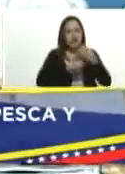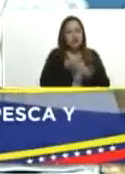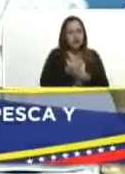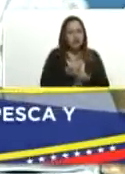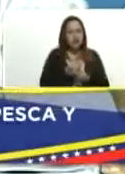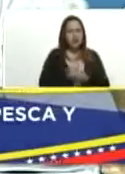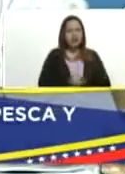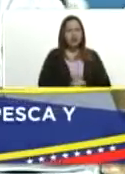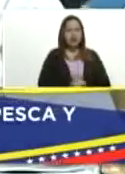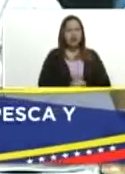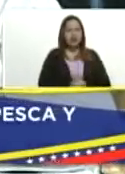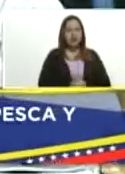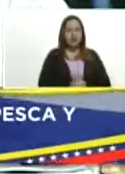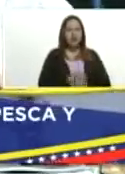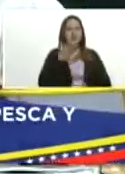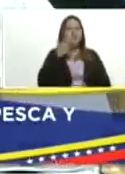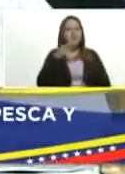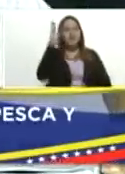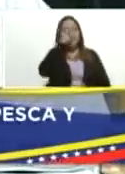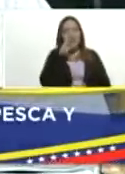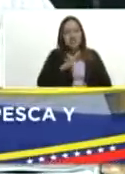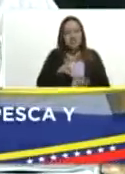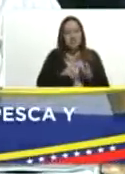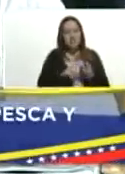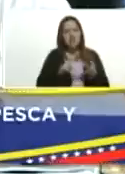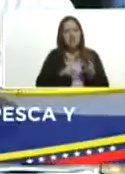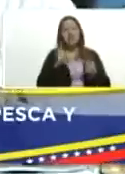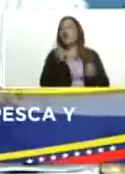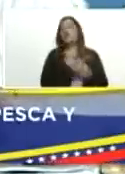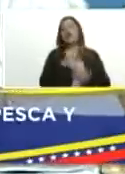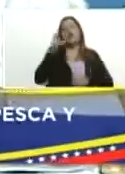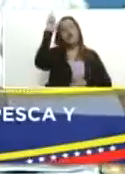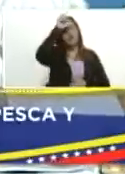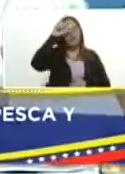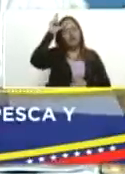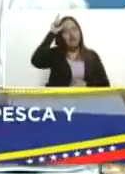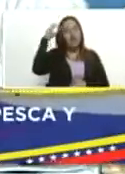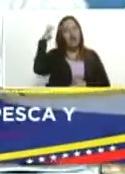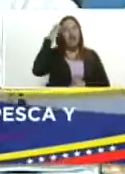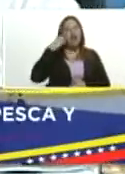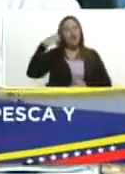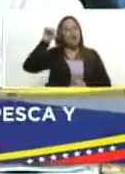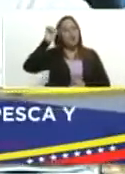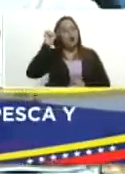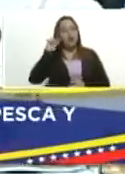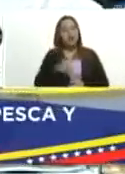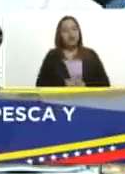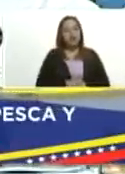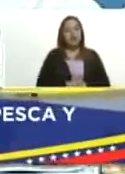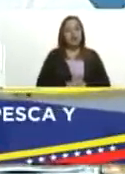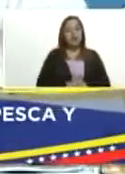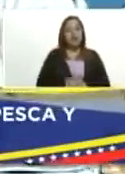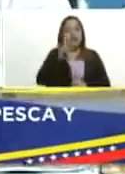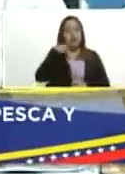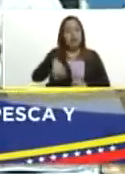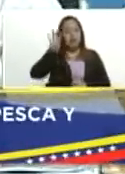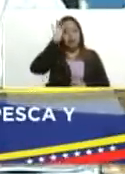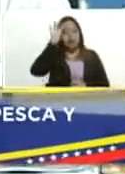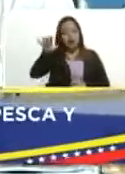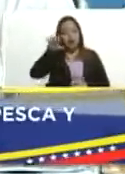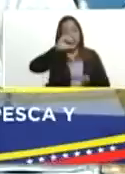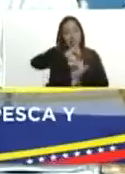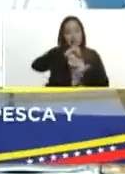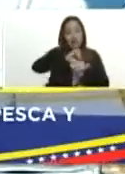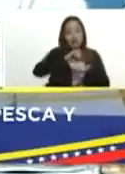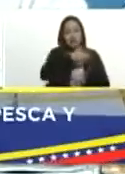la República Federativa del Brasil, en los hermanos de Turquía, en Euroasia, con la República Islámica de Irán,